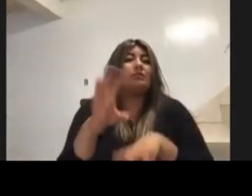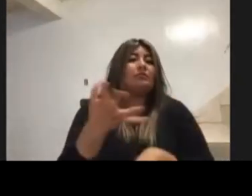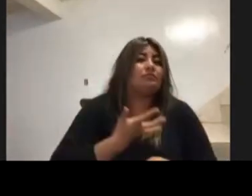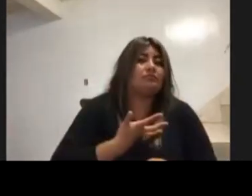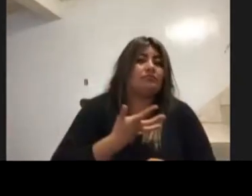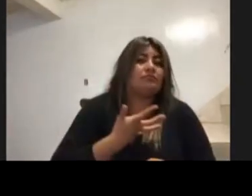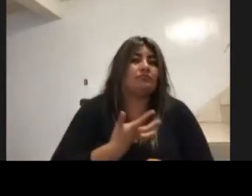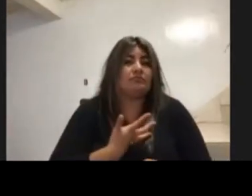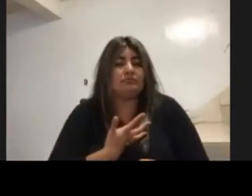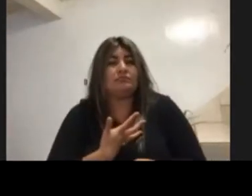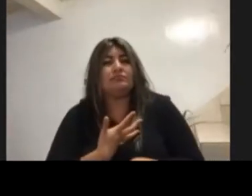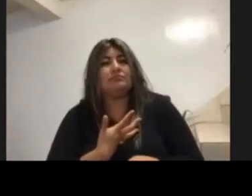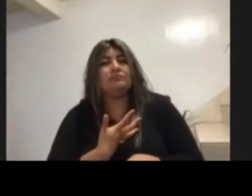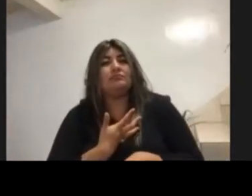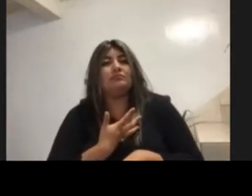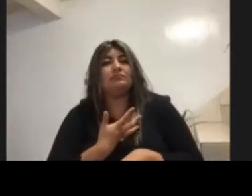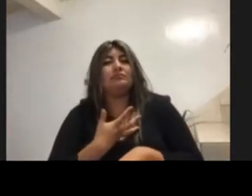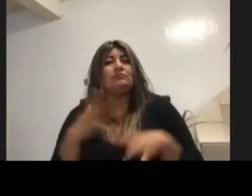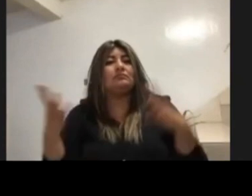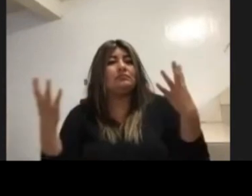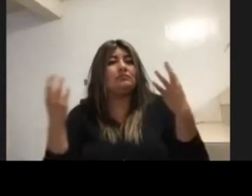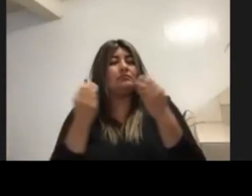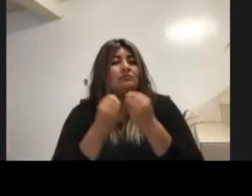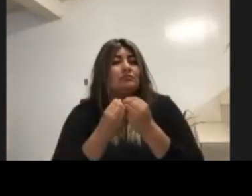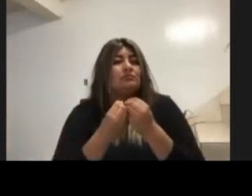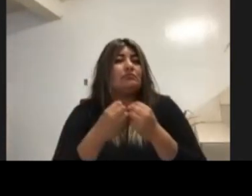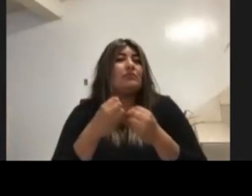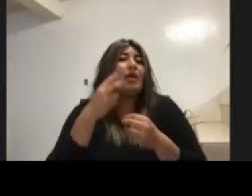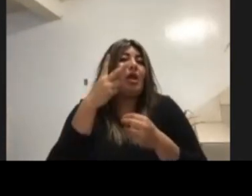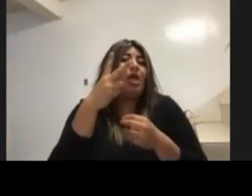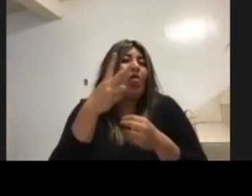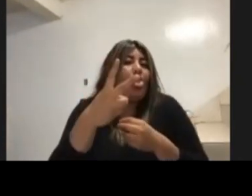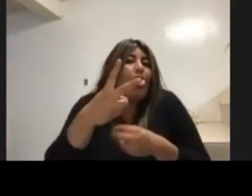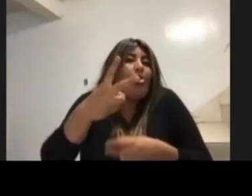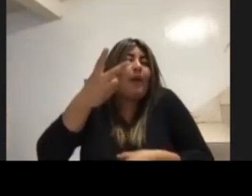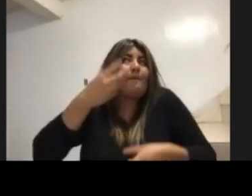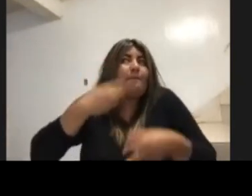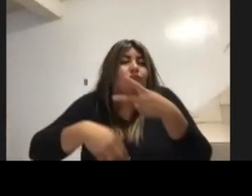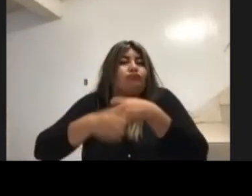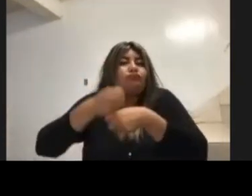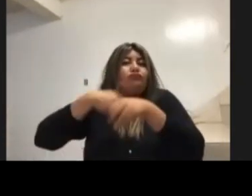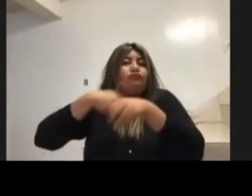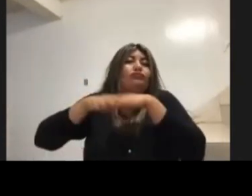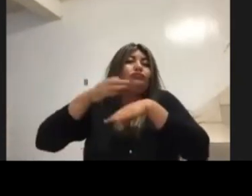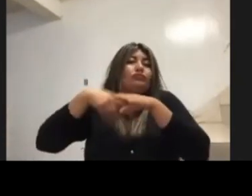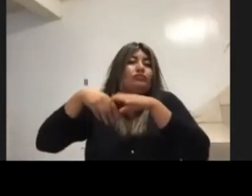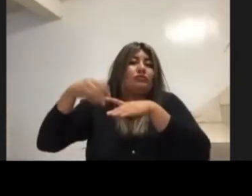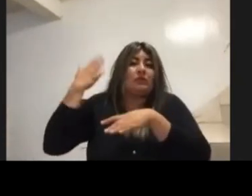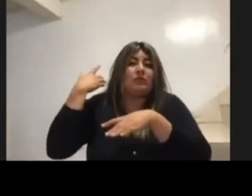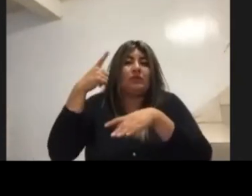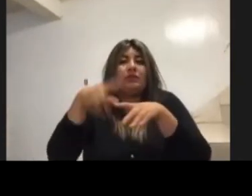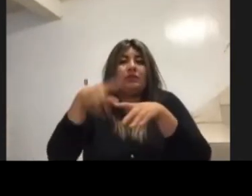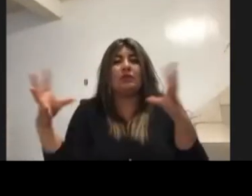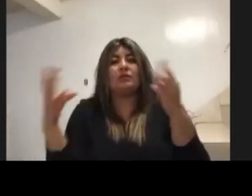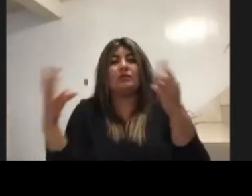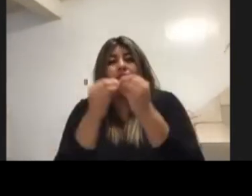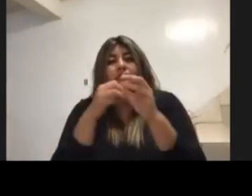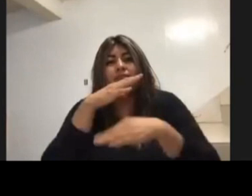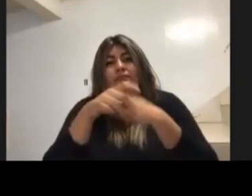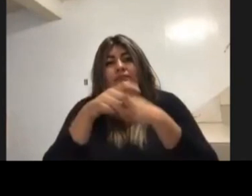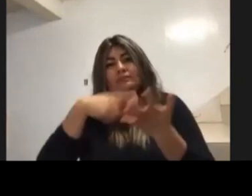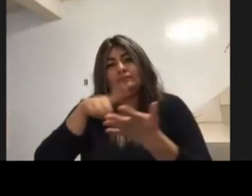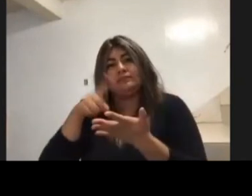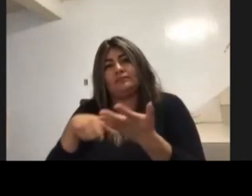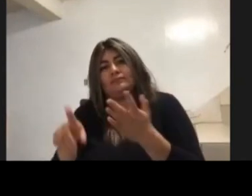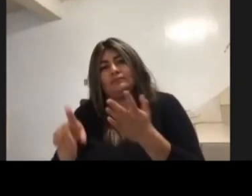junto con los dos trimestres anteriores puedan dar calificaciones y podamos sacar adelante el ciclo escolar. Esto